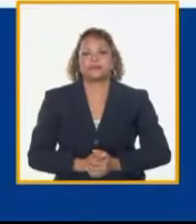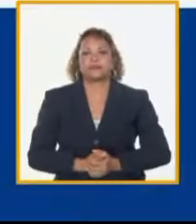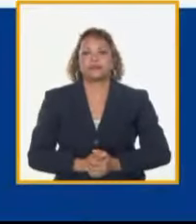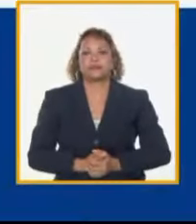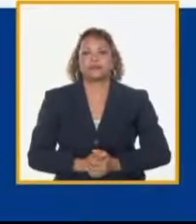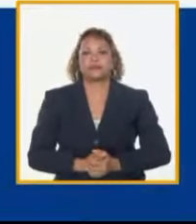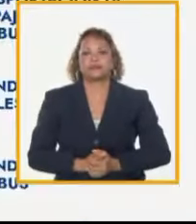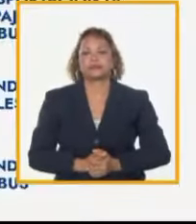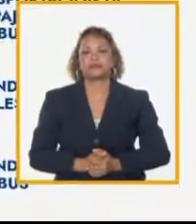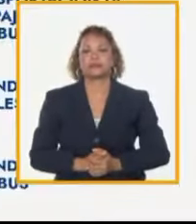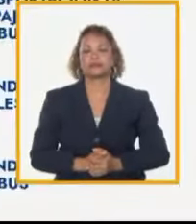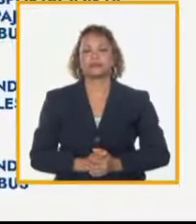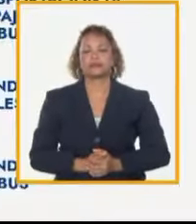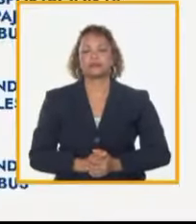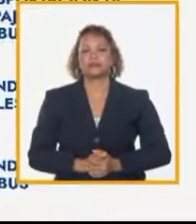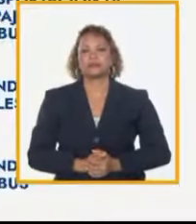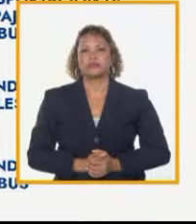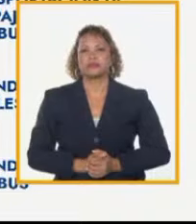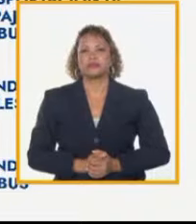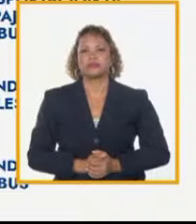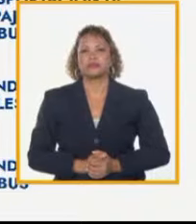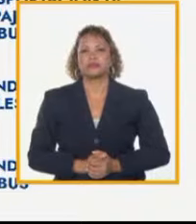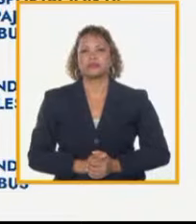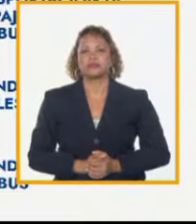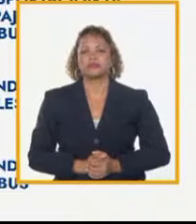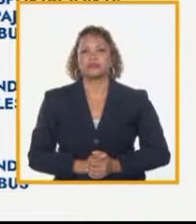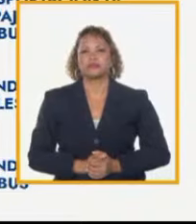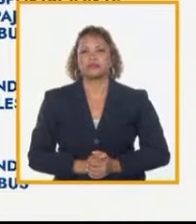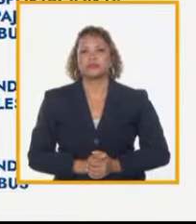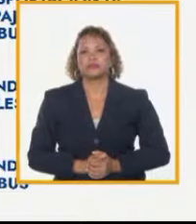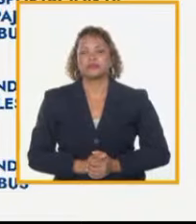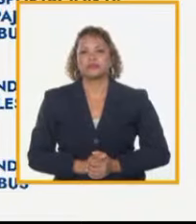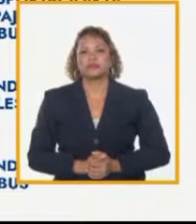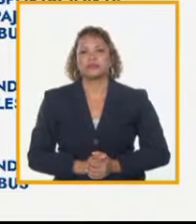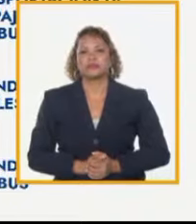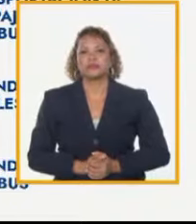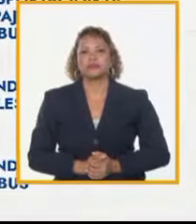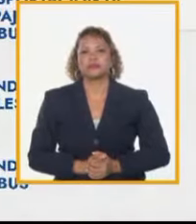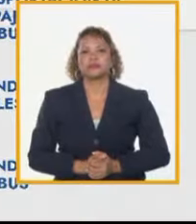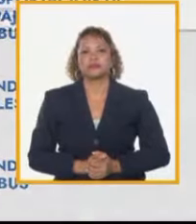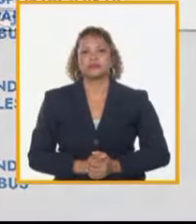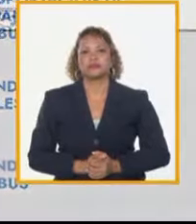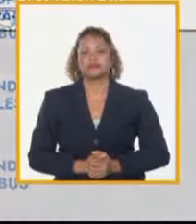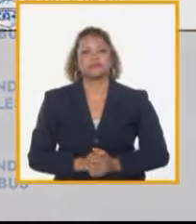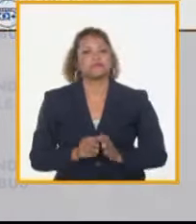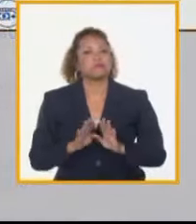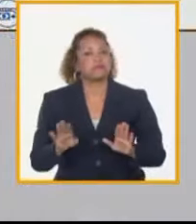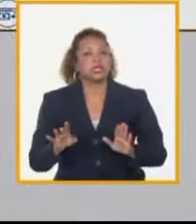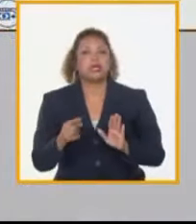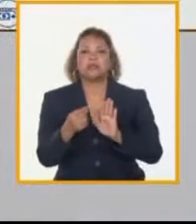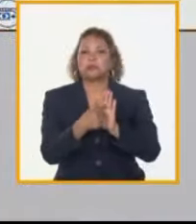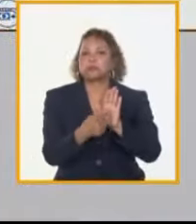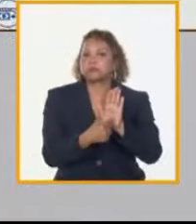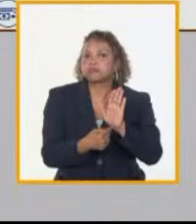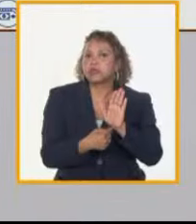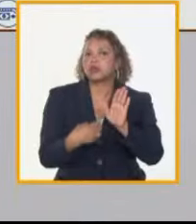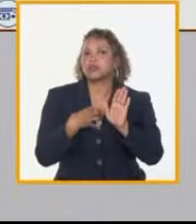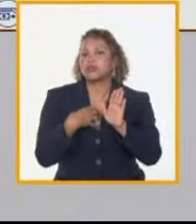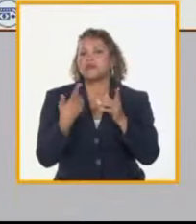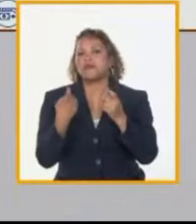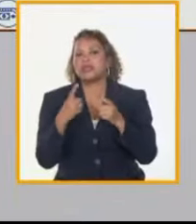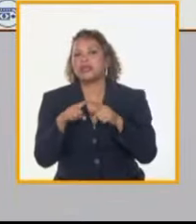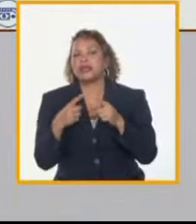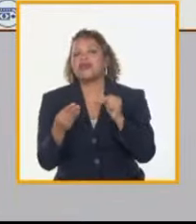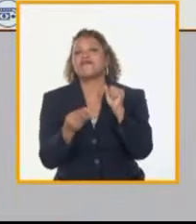llama?, sin actuar en este sentido. Creo que por ahí andan los señalamientos que tenemos y lo que nos queda es